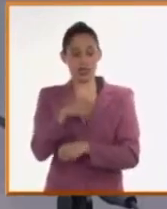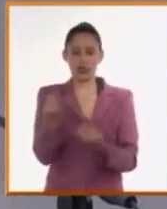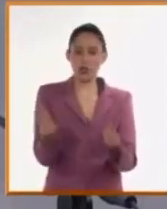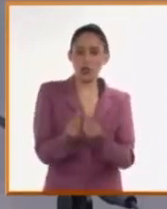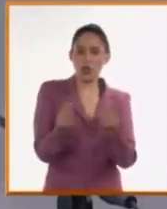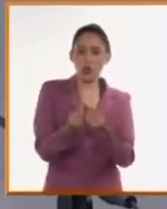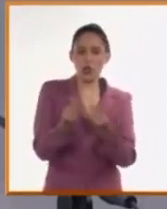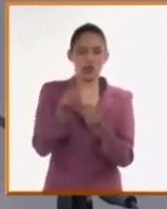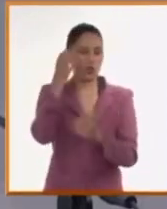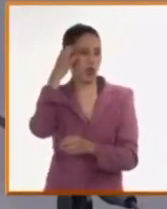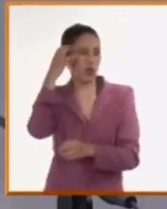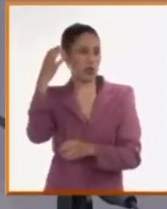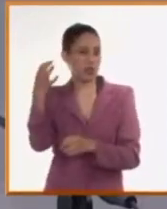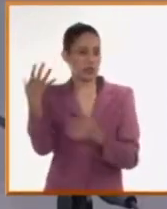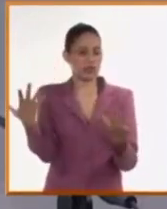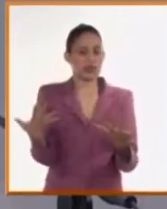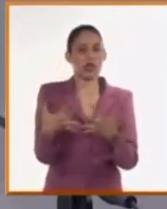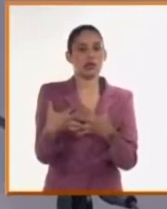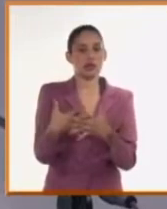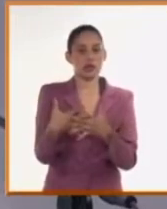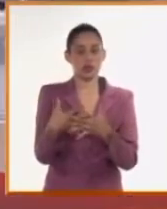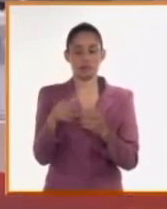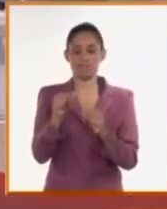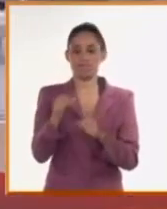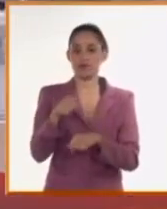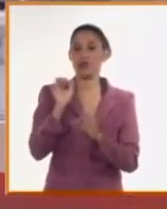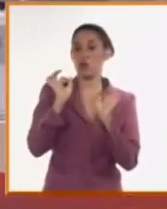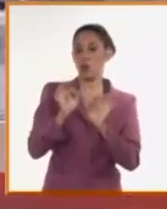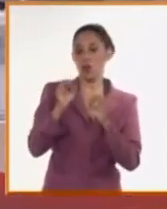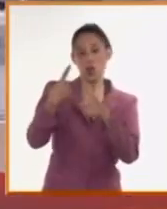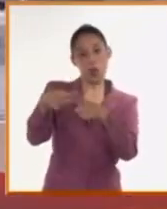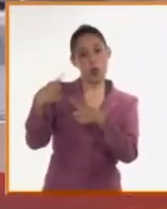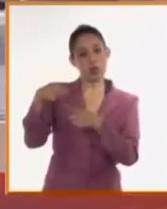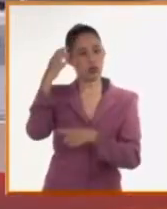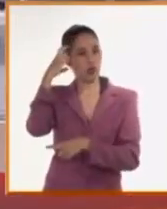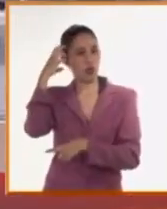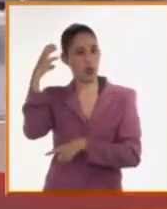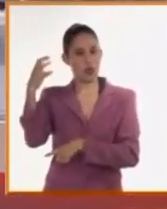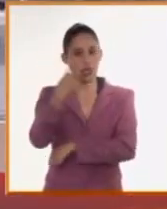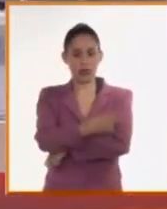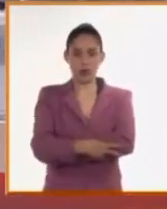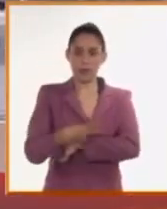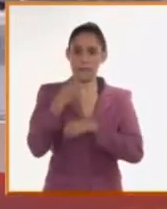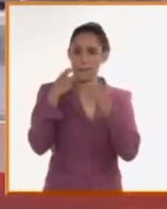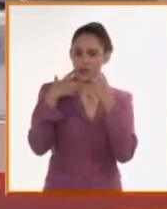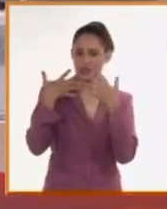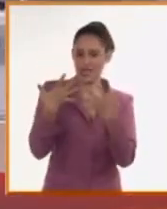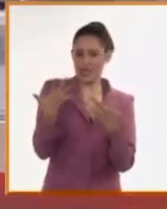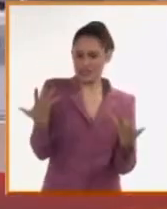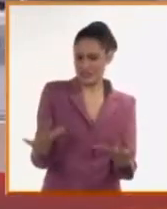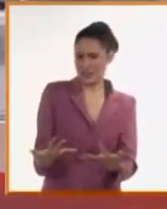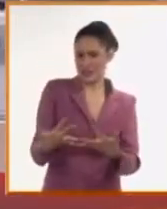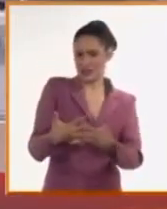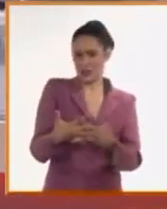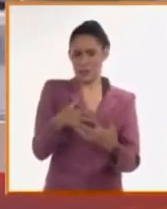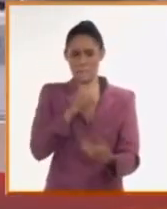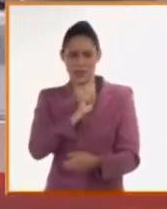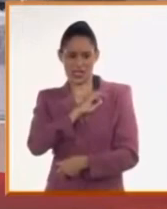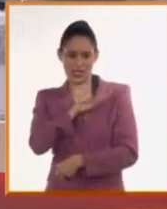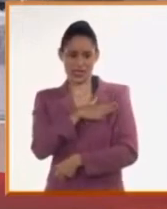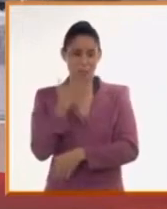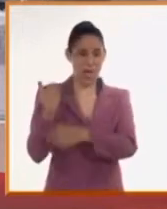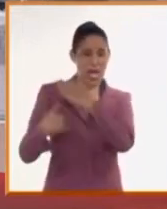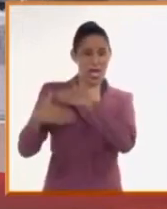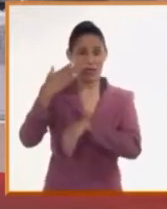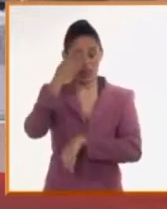gobierno de los Estados Unidos cuando todavía hay gobiernos que se plantean si establecer relaciones con un estado palestino Cuba des hace mucho